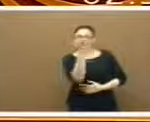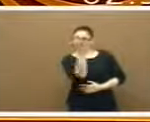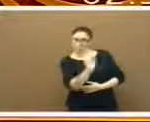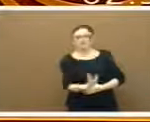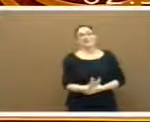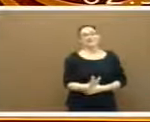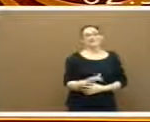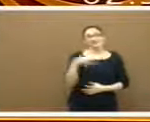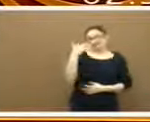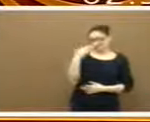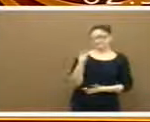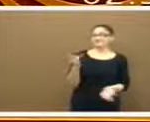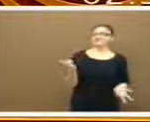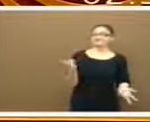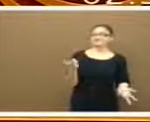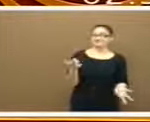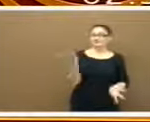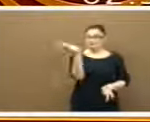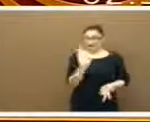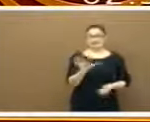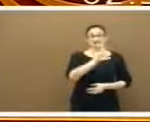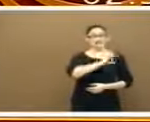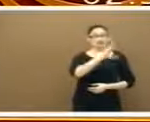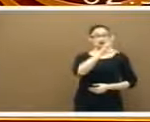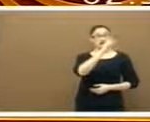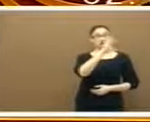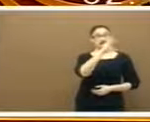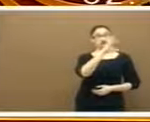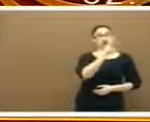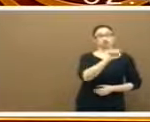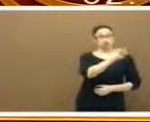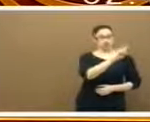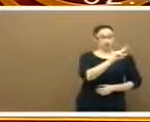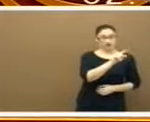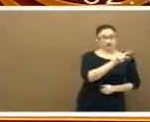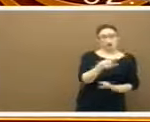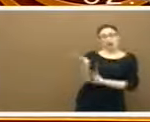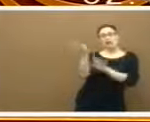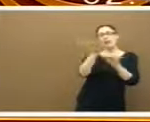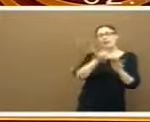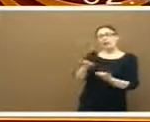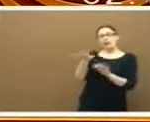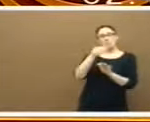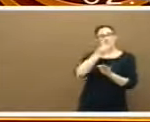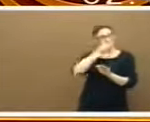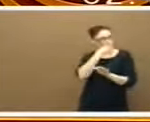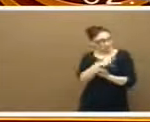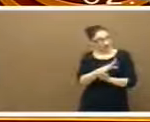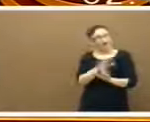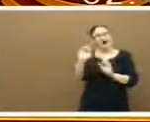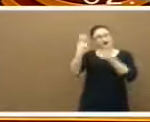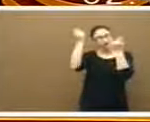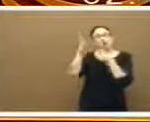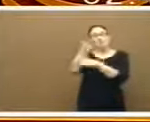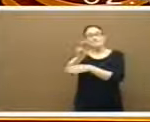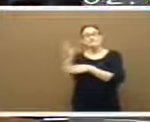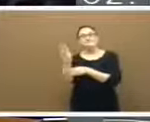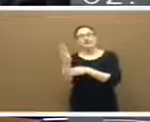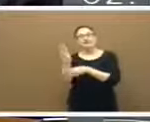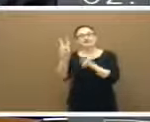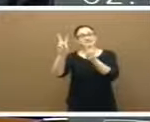proselitismo que realiza el señor Casco, pues le está viniendo bien. Ha conseguido ya que el Partido Popular reduzca la cantidad